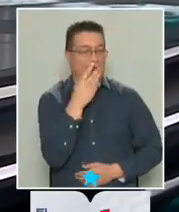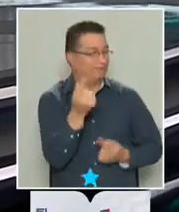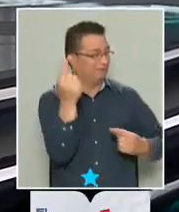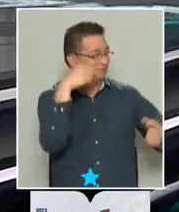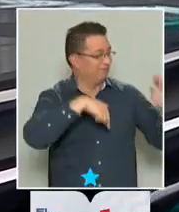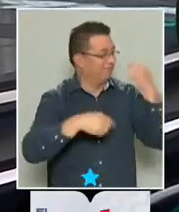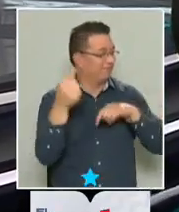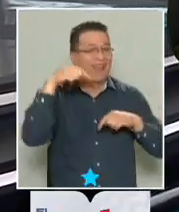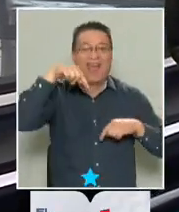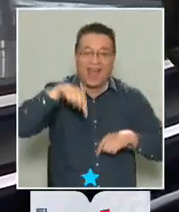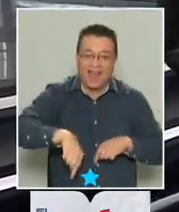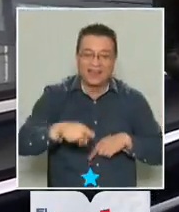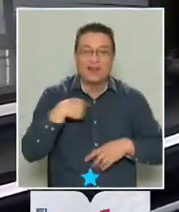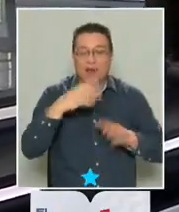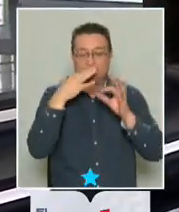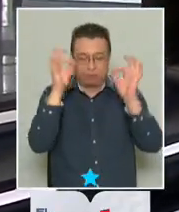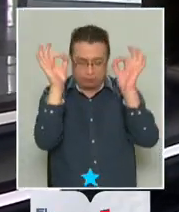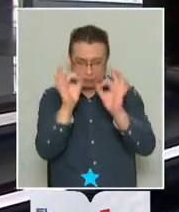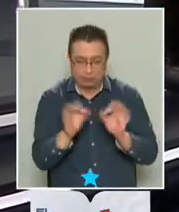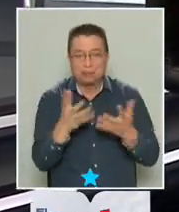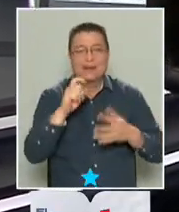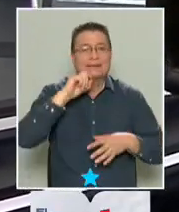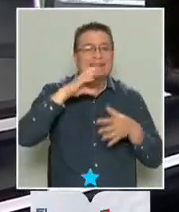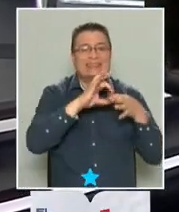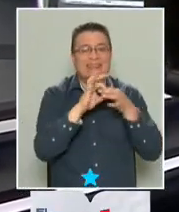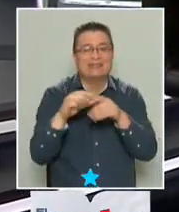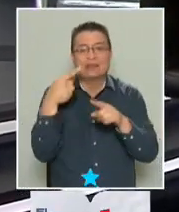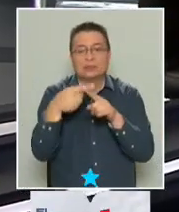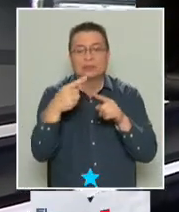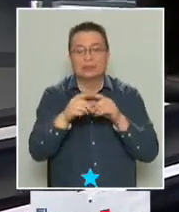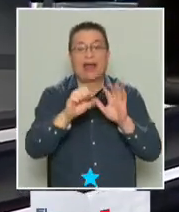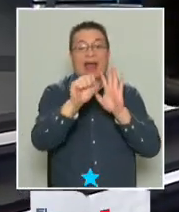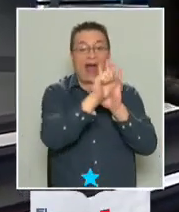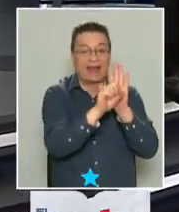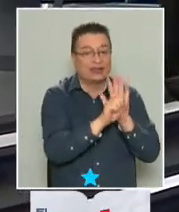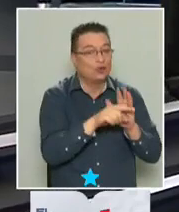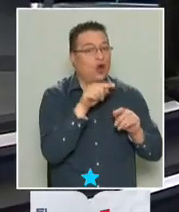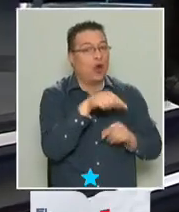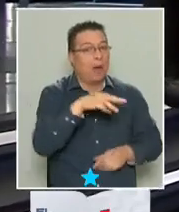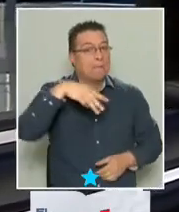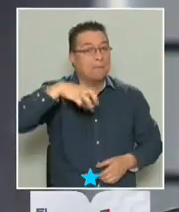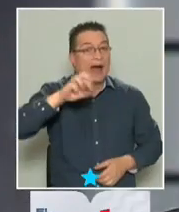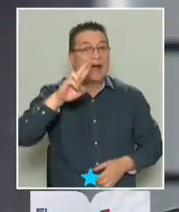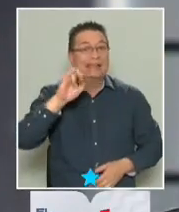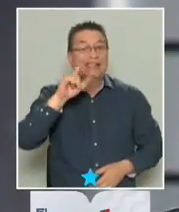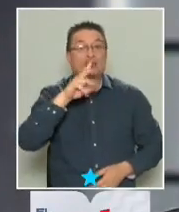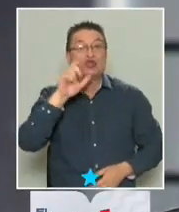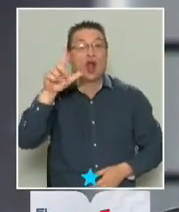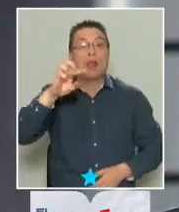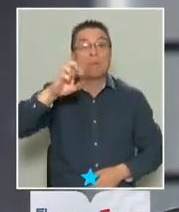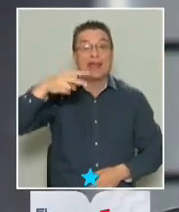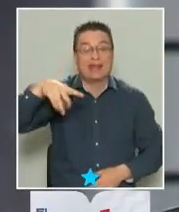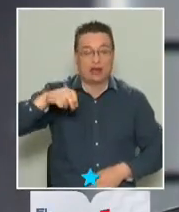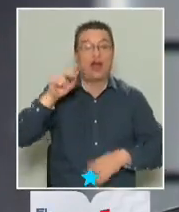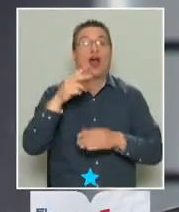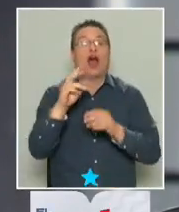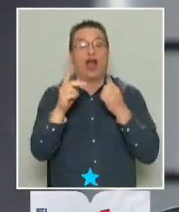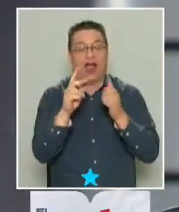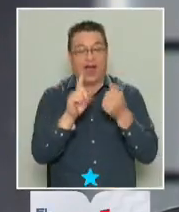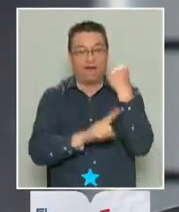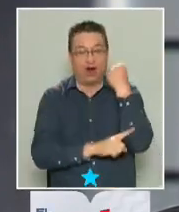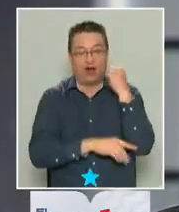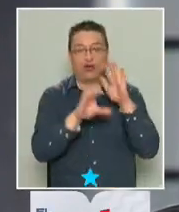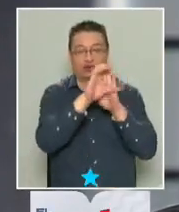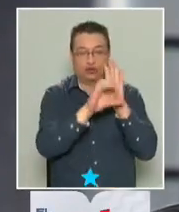actualizando los conceptos y también lo que significa cada uno de los artículos marisol peña ahoga constitucionalista académica de la universidad desarrollo